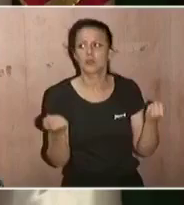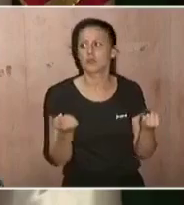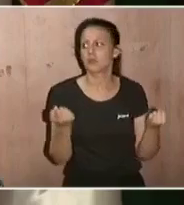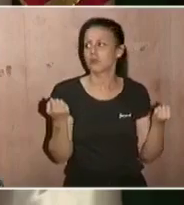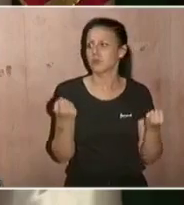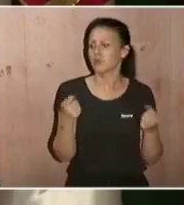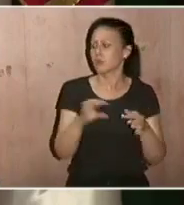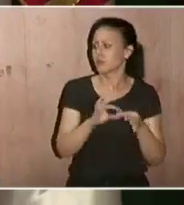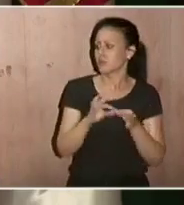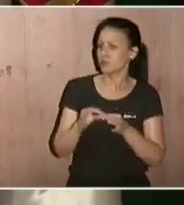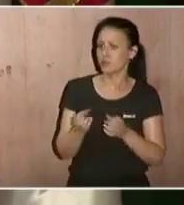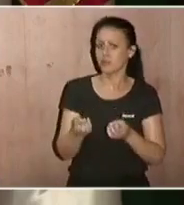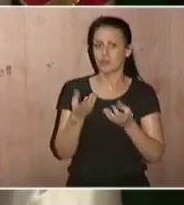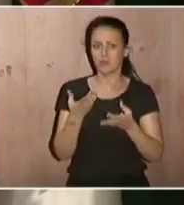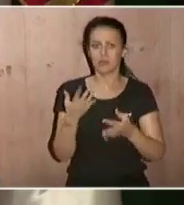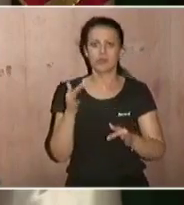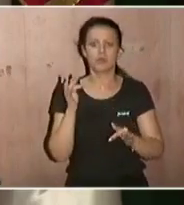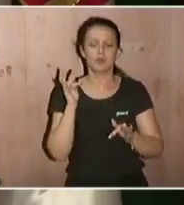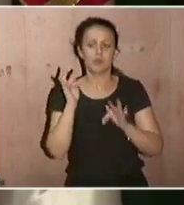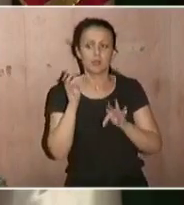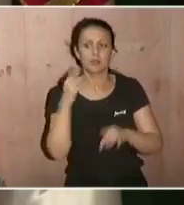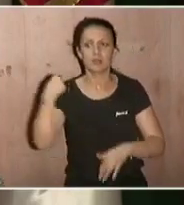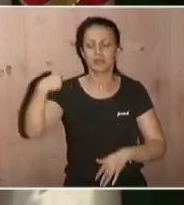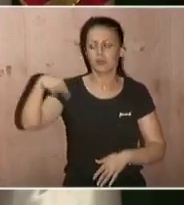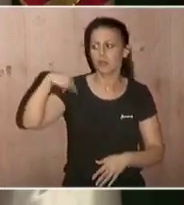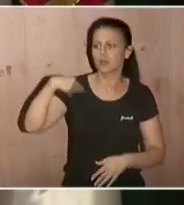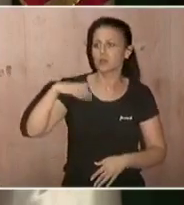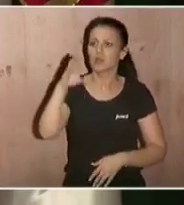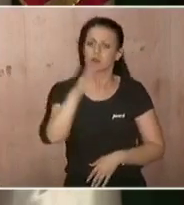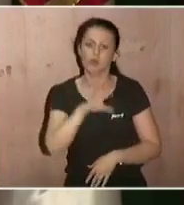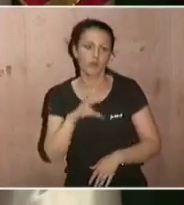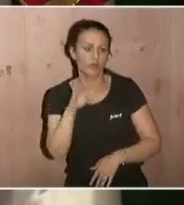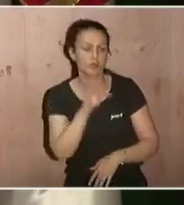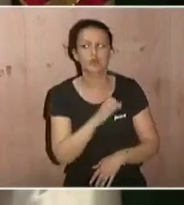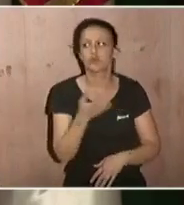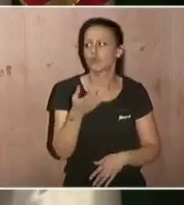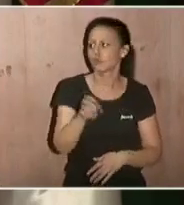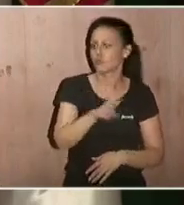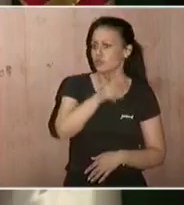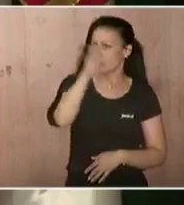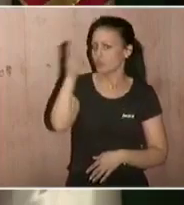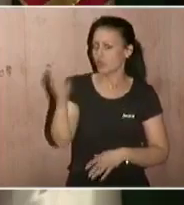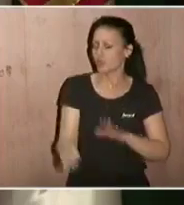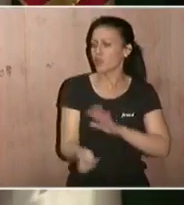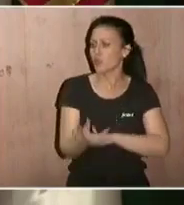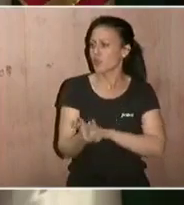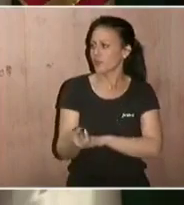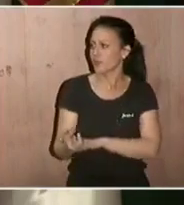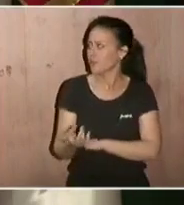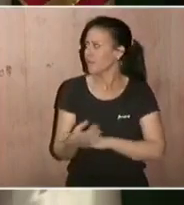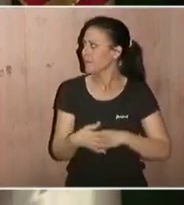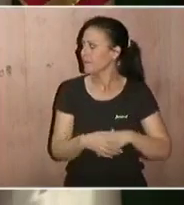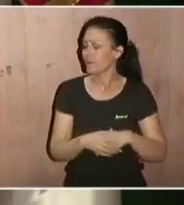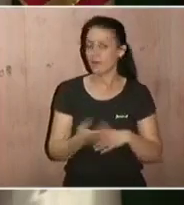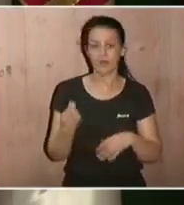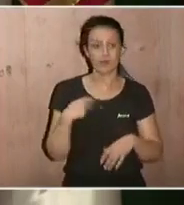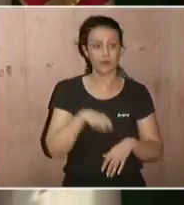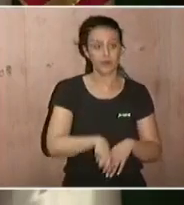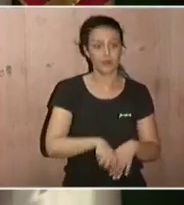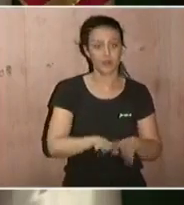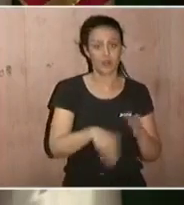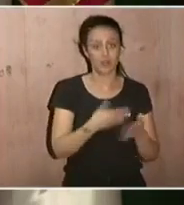prolijamente, tribunales de tesis, congresos, cursos, proyectos, publicaciones, y bueno, lo profesional nos ha llevado a la